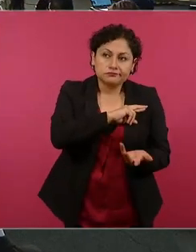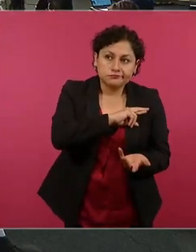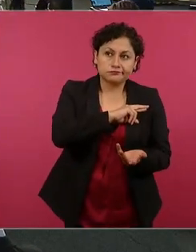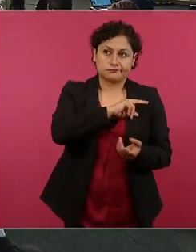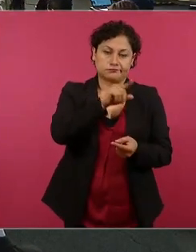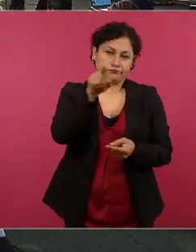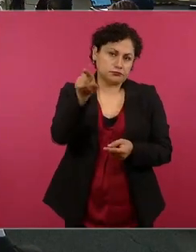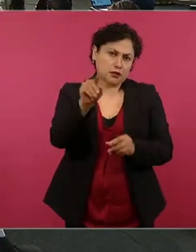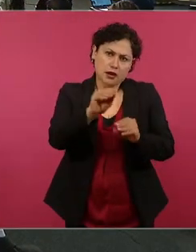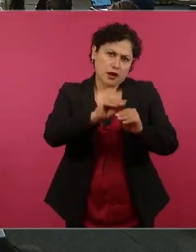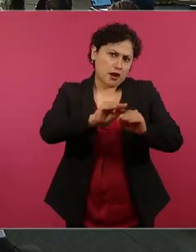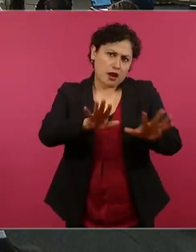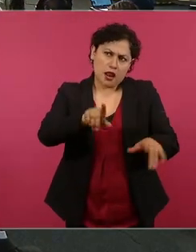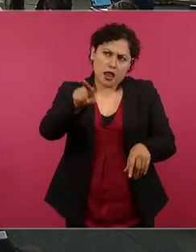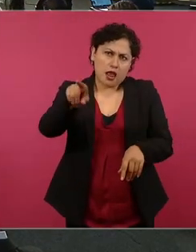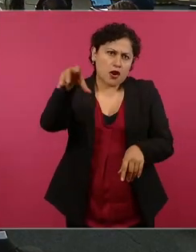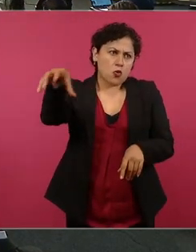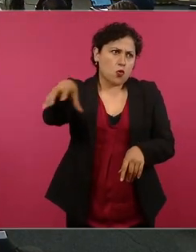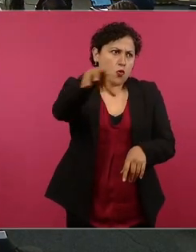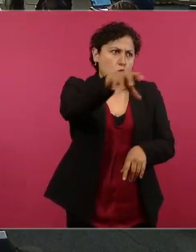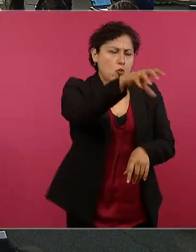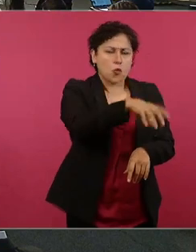razón, ¿no?, de ser,